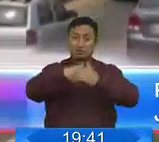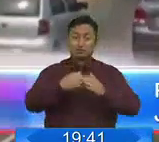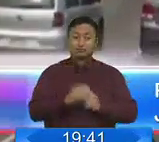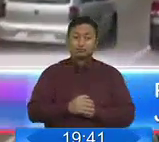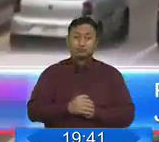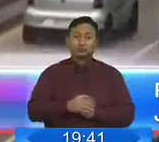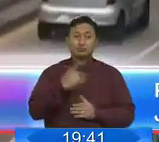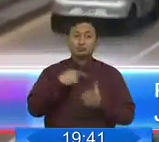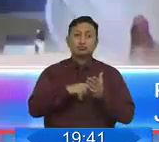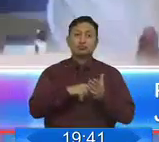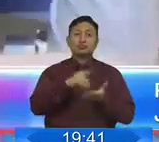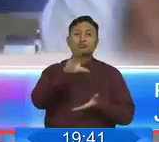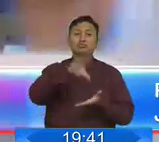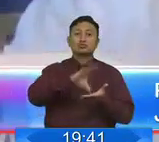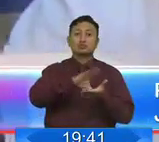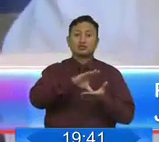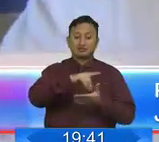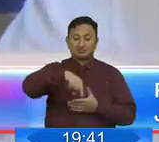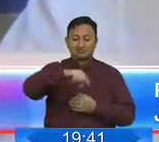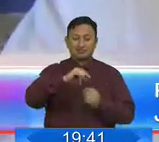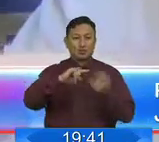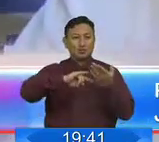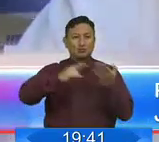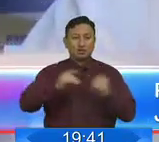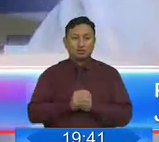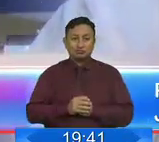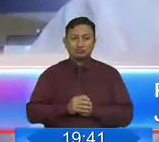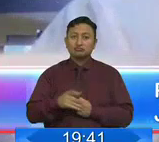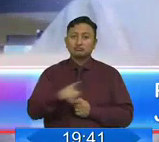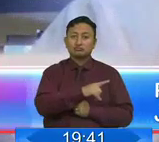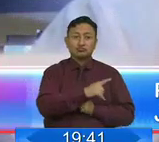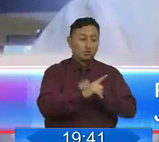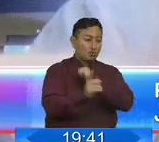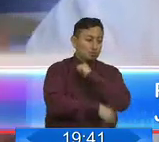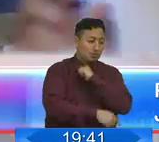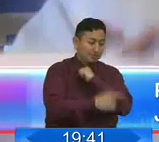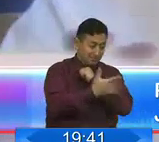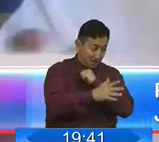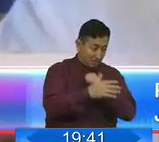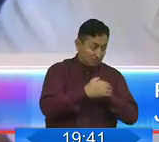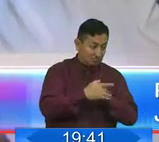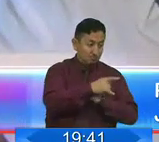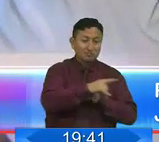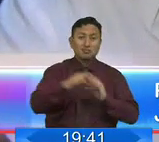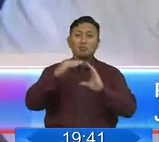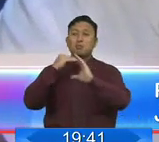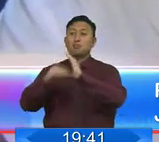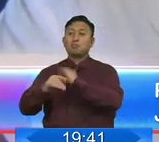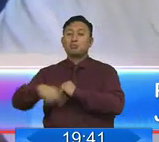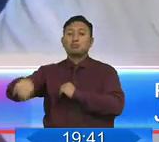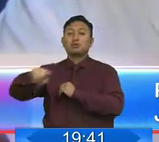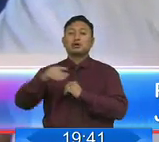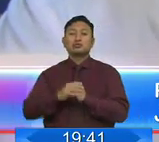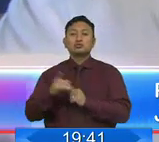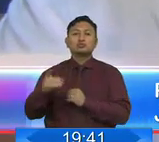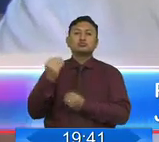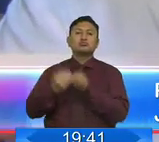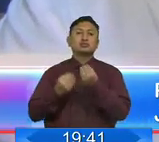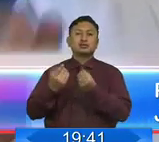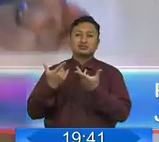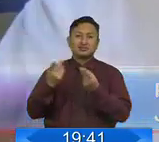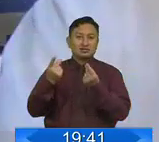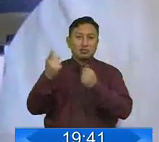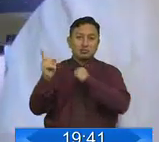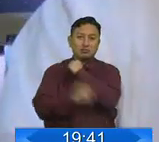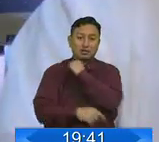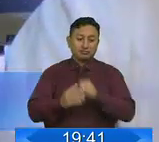City organiza claramente, cumple la sanción y enseguida manda el correo electrónico cuál es su trabajo comunitario. Si este persiste, ahora